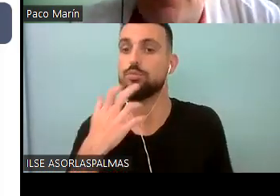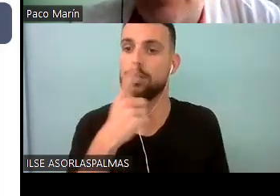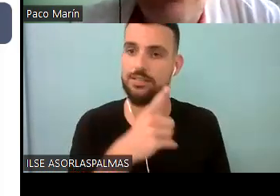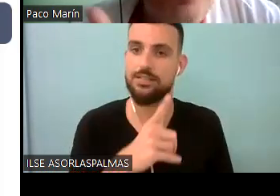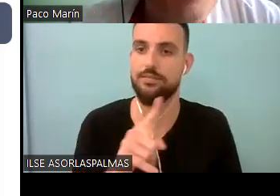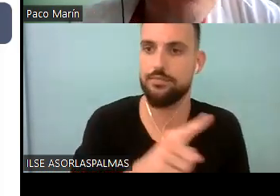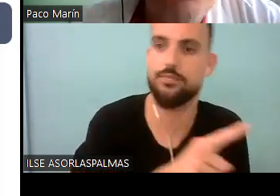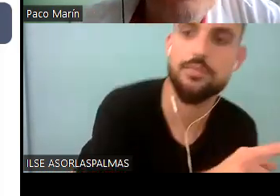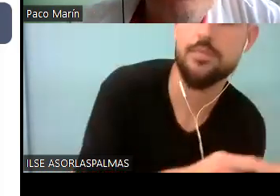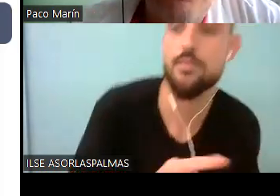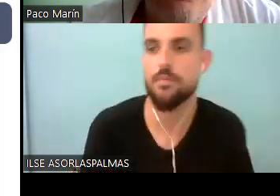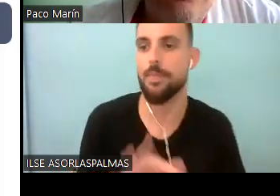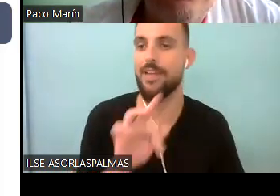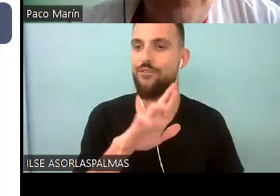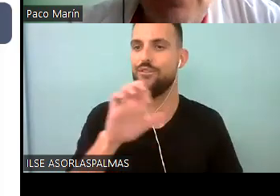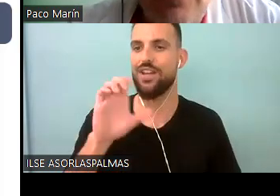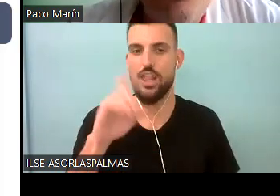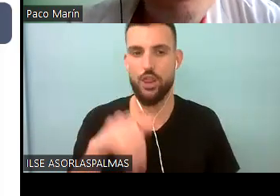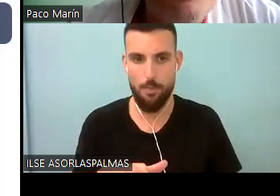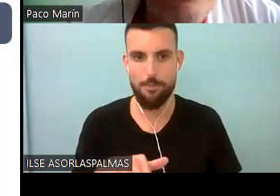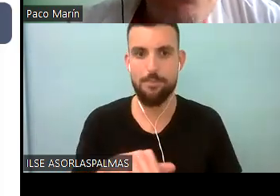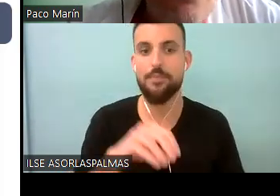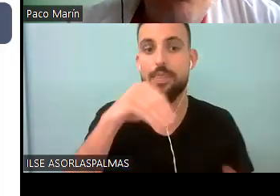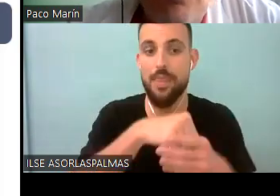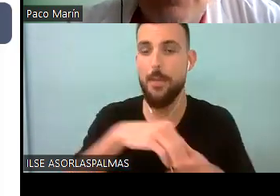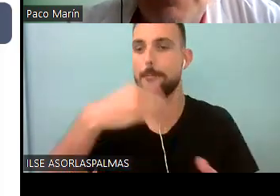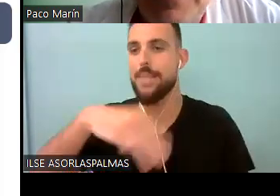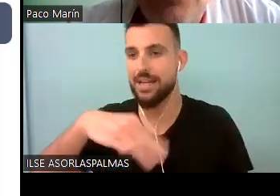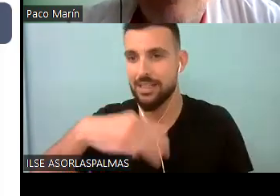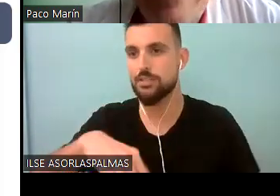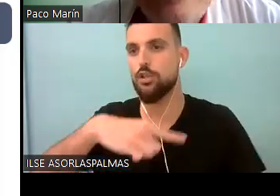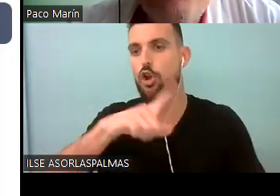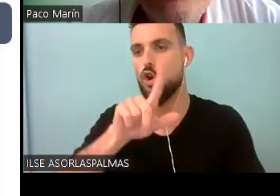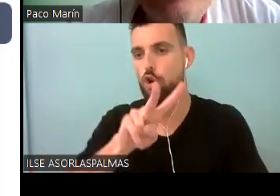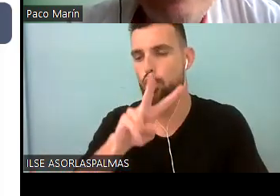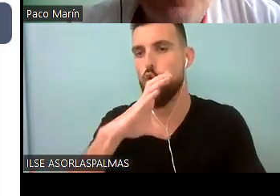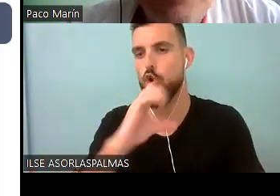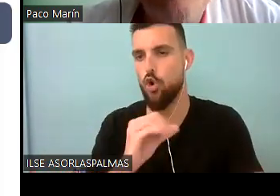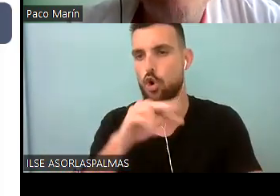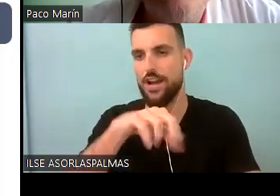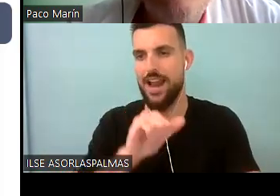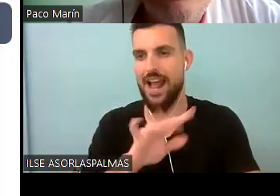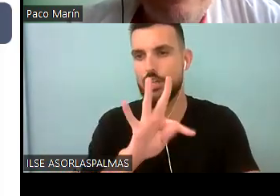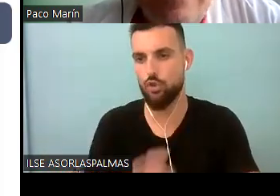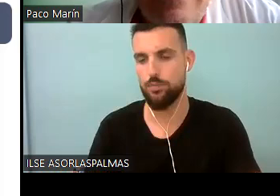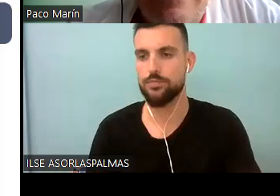veis aquí, sulfato de glucosamina, condroitina o sulfato de condroitina o gluconato de magnesio. Aquí no tiene tanta